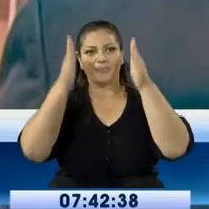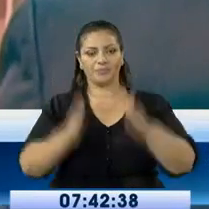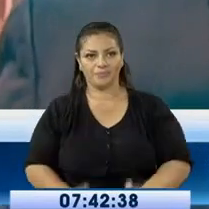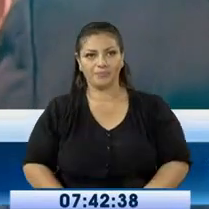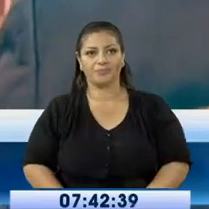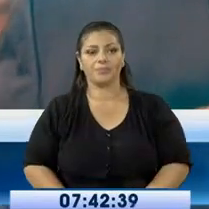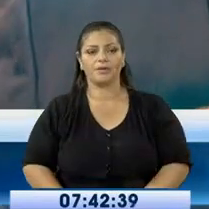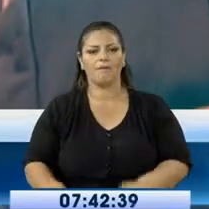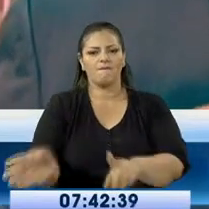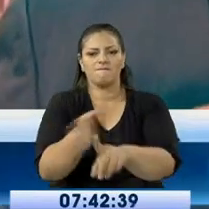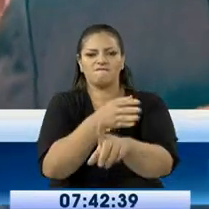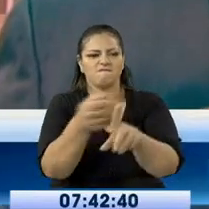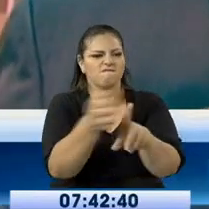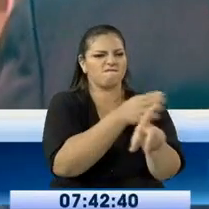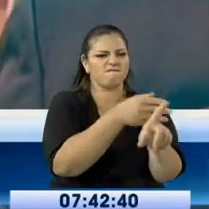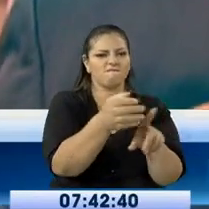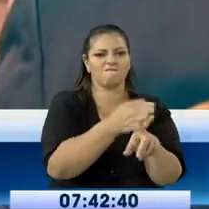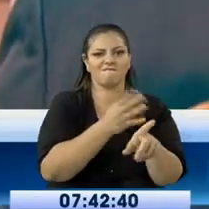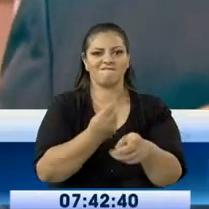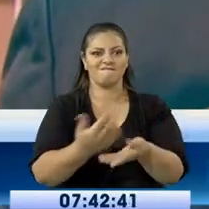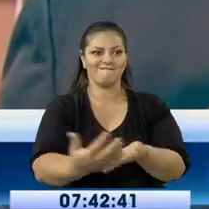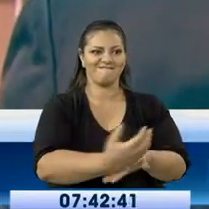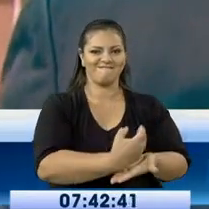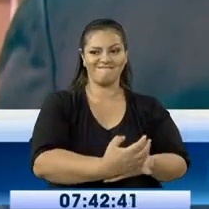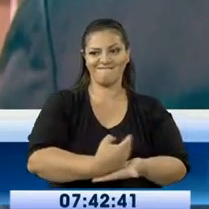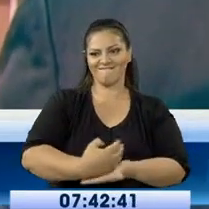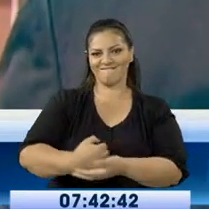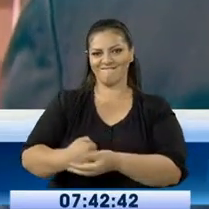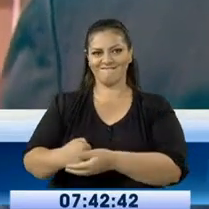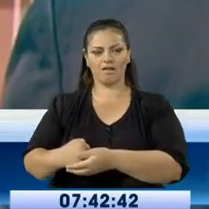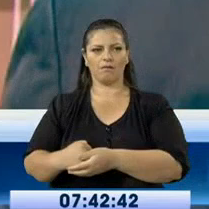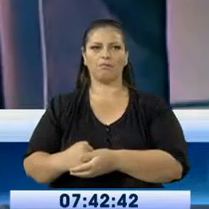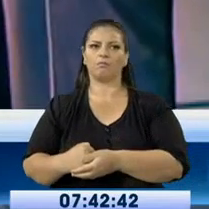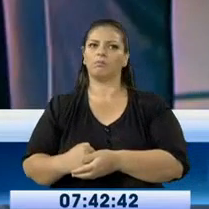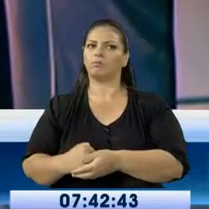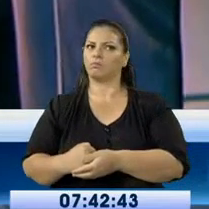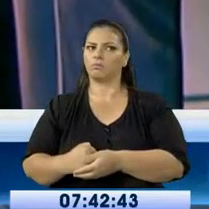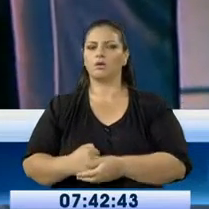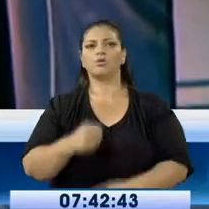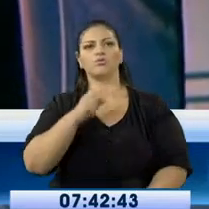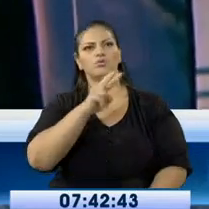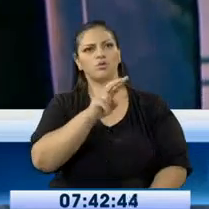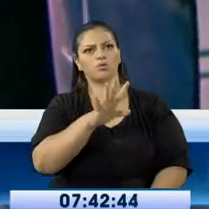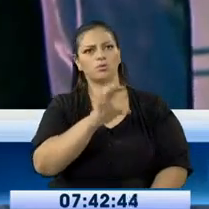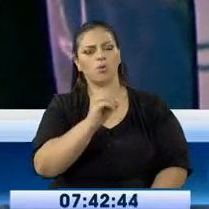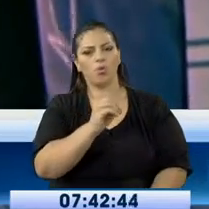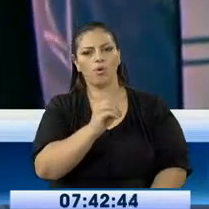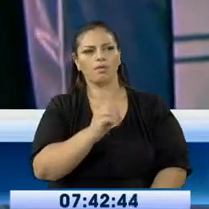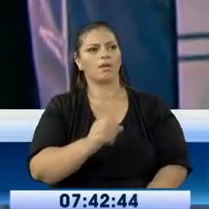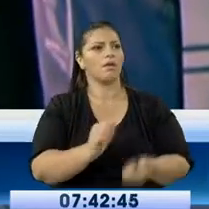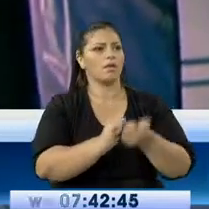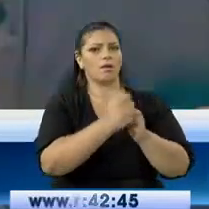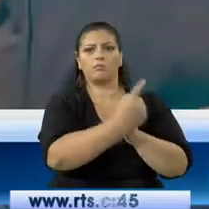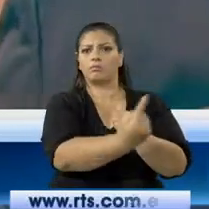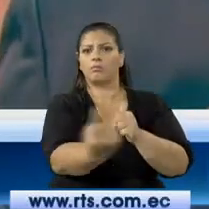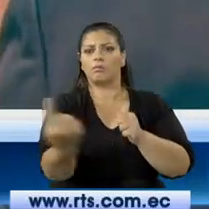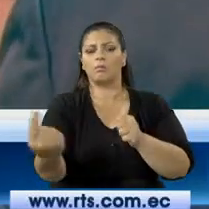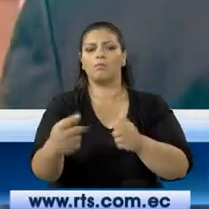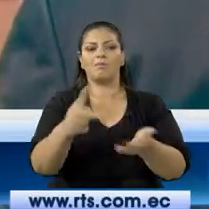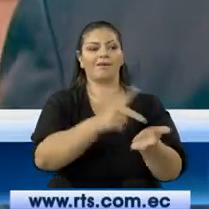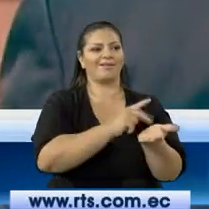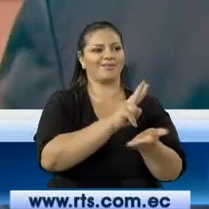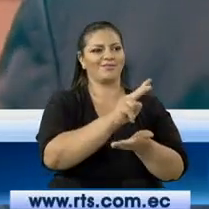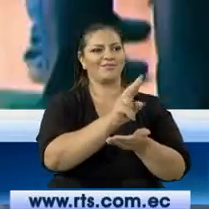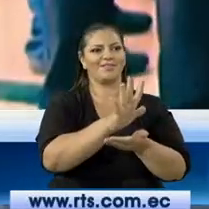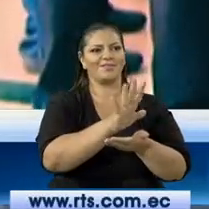han engañado a estas personas y se han hecho entregar, según la información de la policía, entre $250 y $300 por cada uno de estos aspirantes a guardias